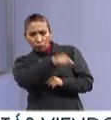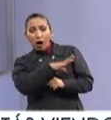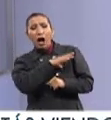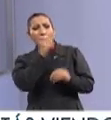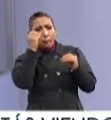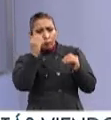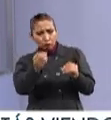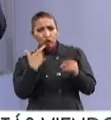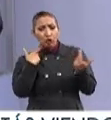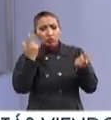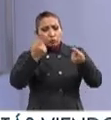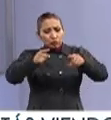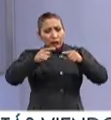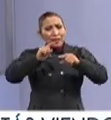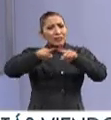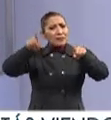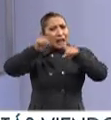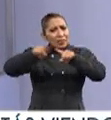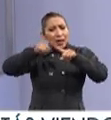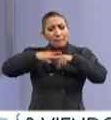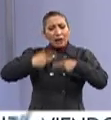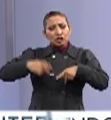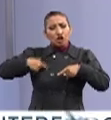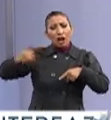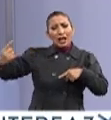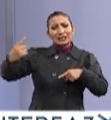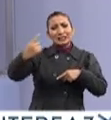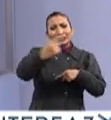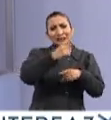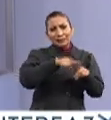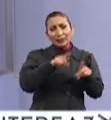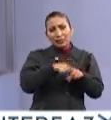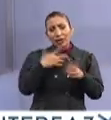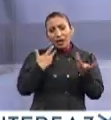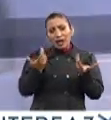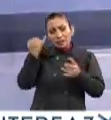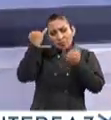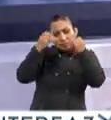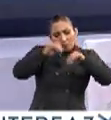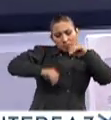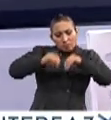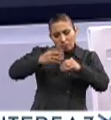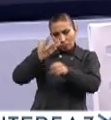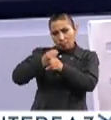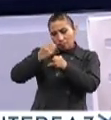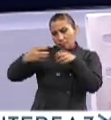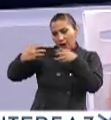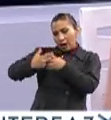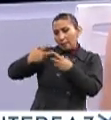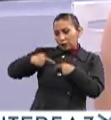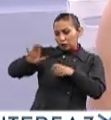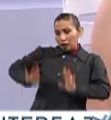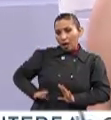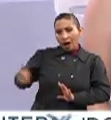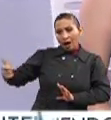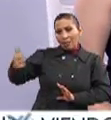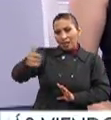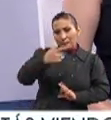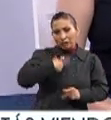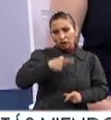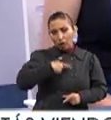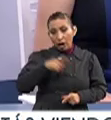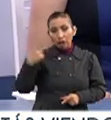Hay muchos timbres, muchas personalidades también, y las composiciones están adaptadas a la personalidad de cada uno y a